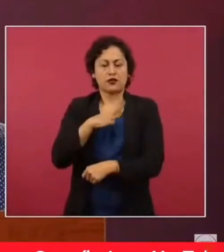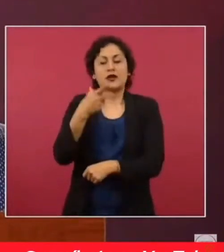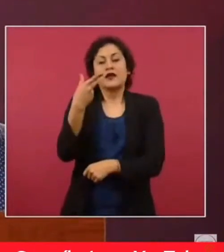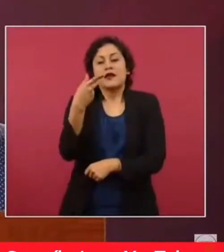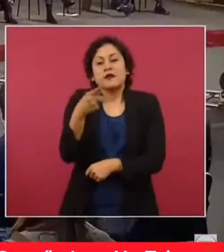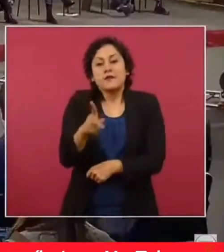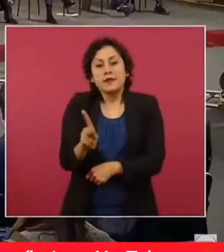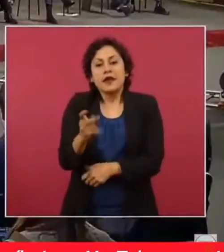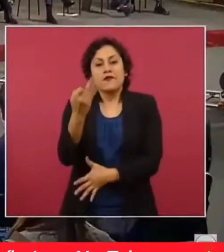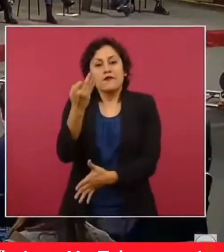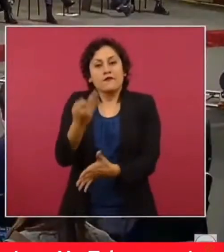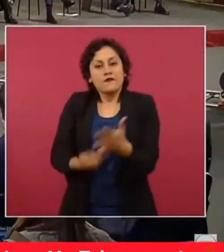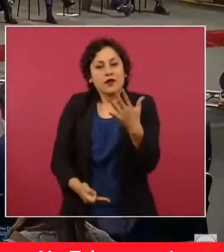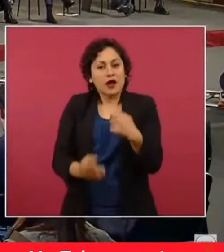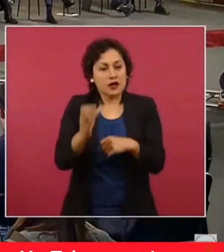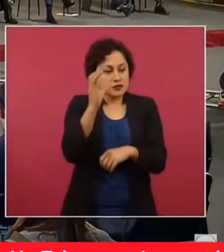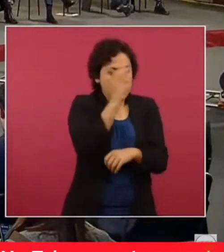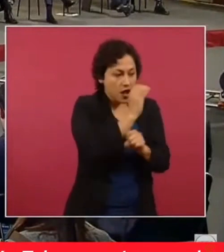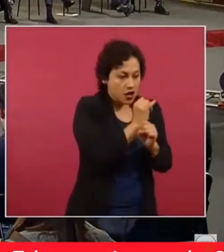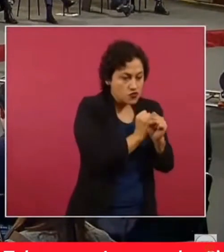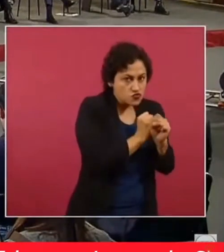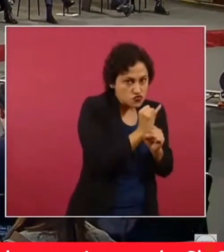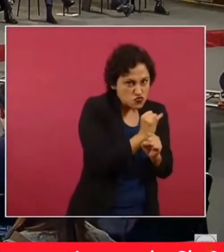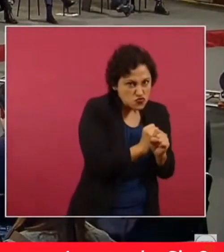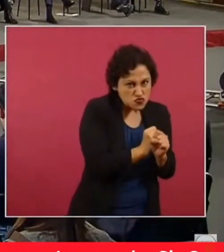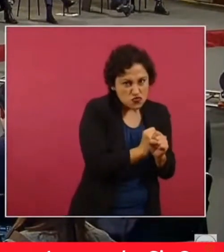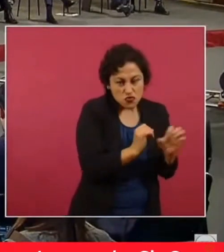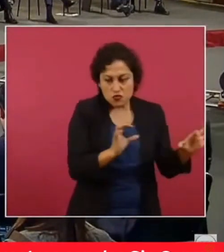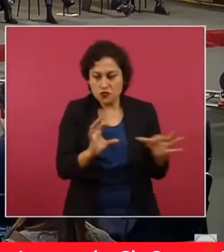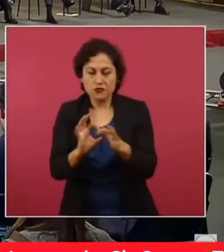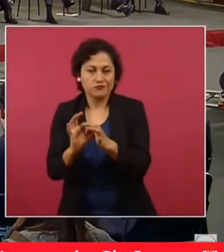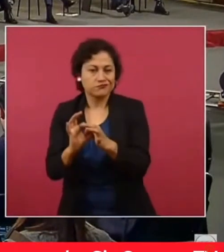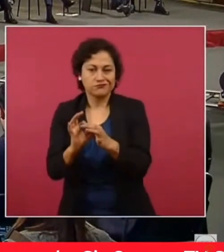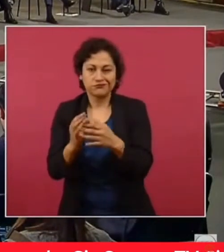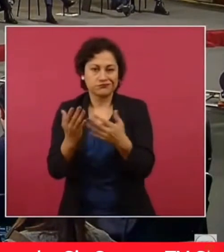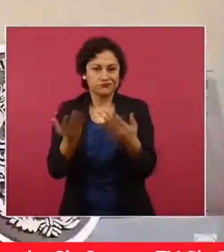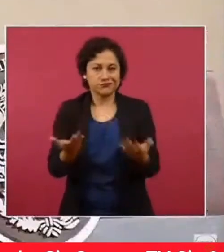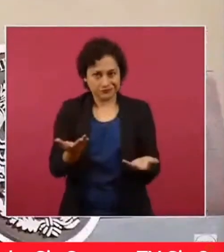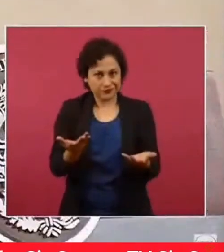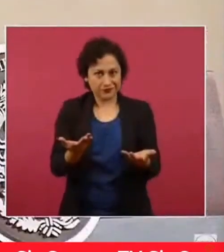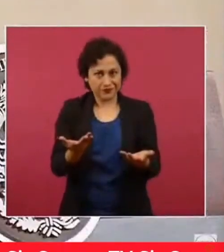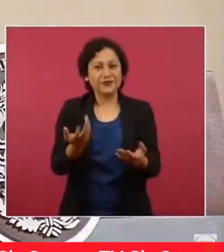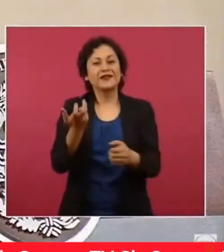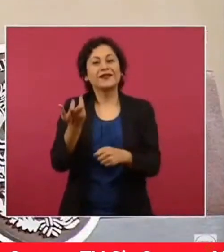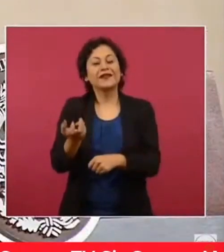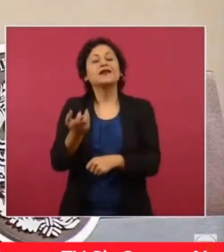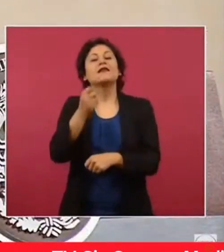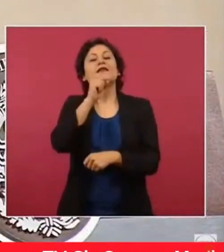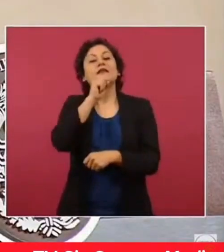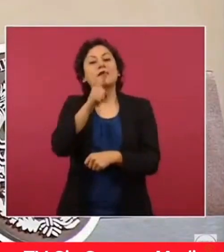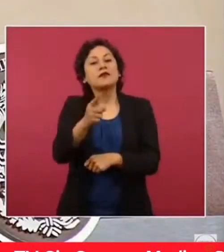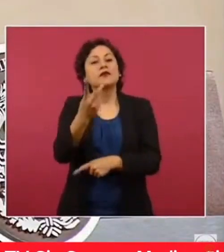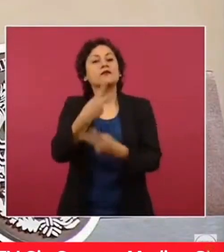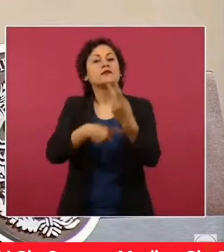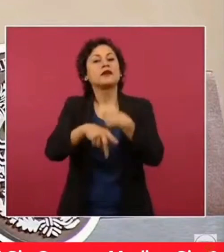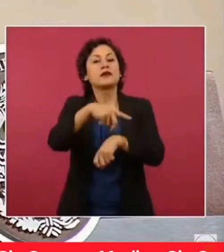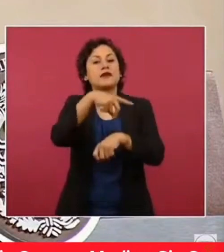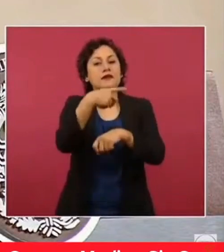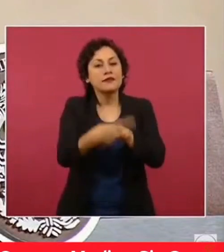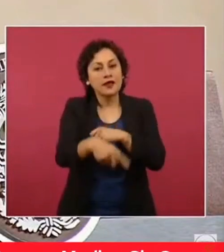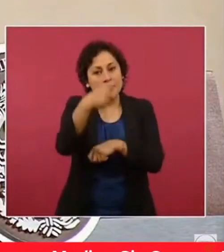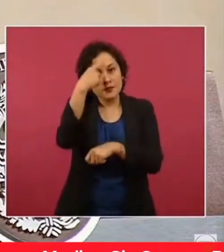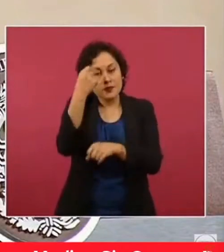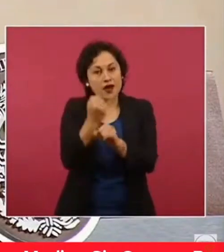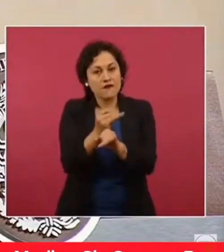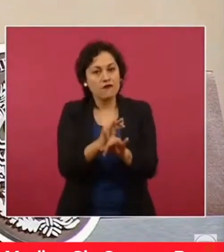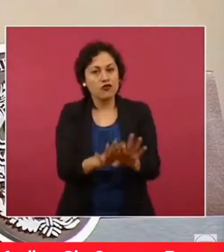investigación científica y de la recuperación de información arqueológica. Por